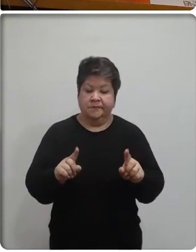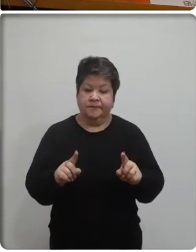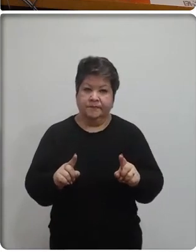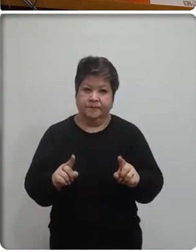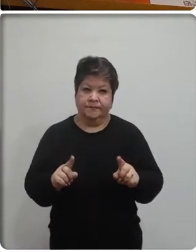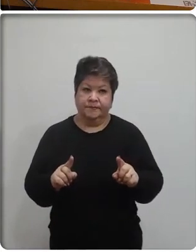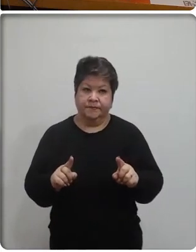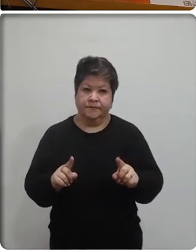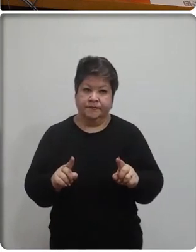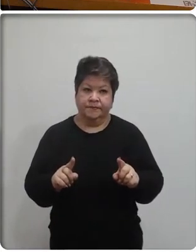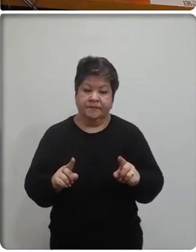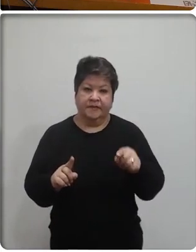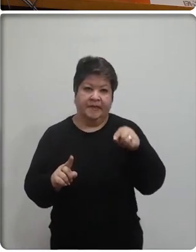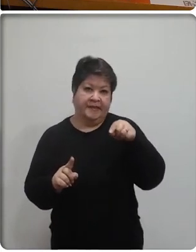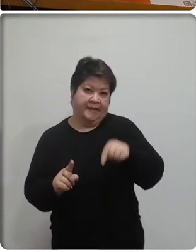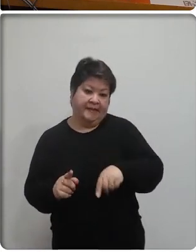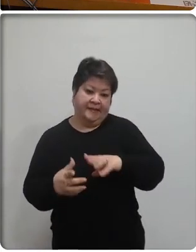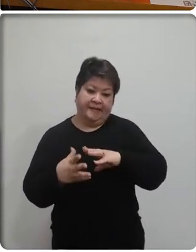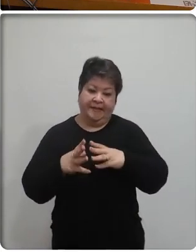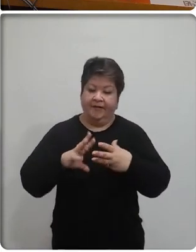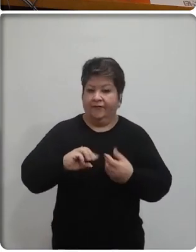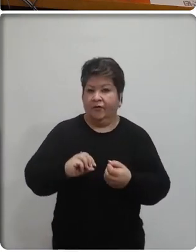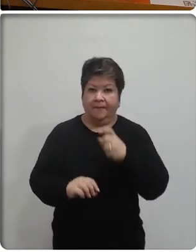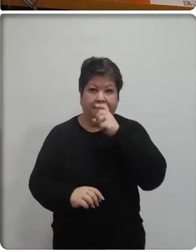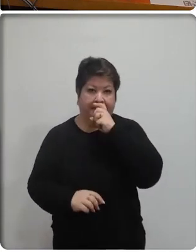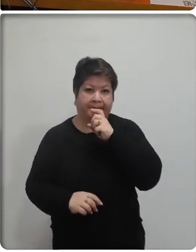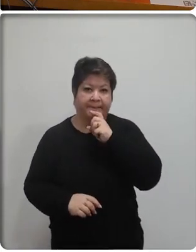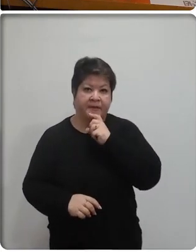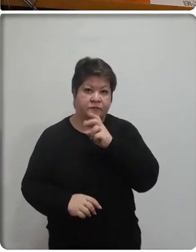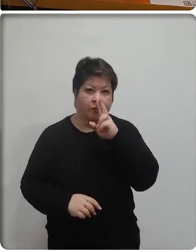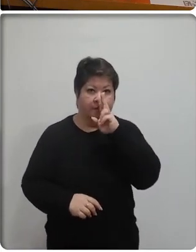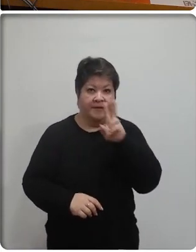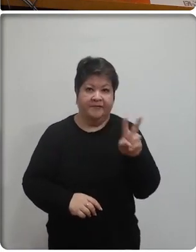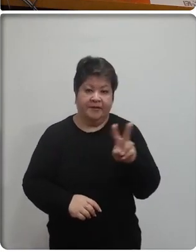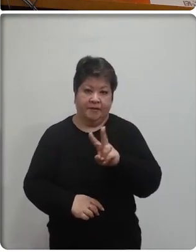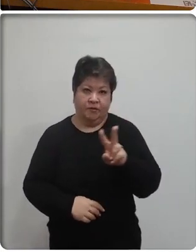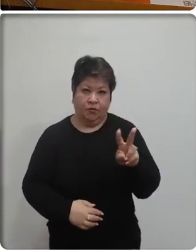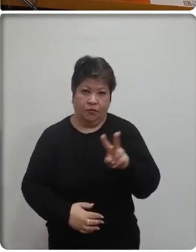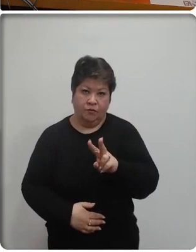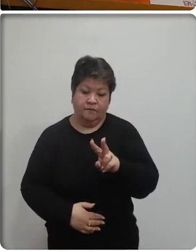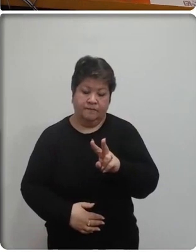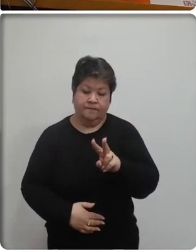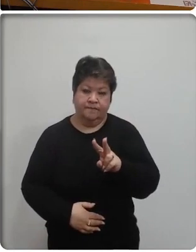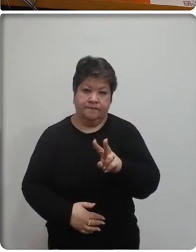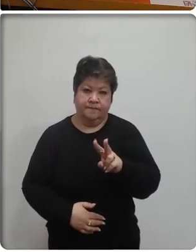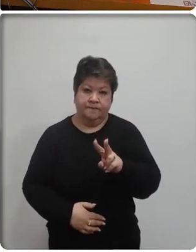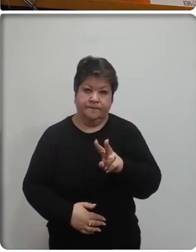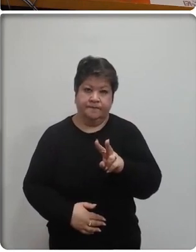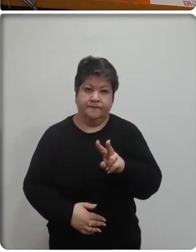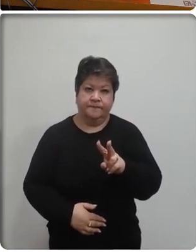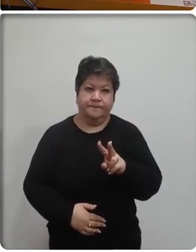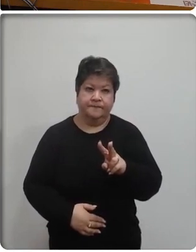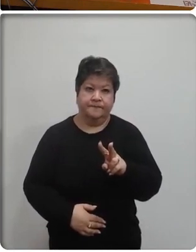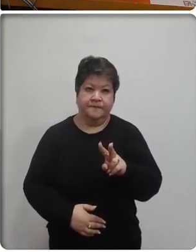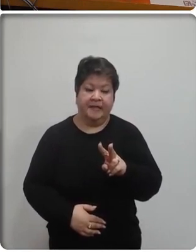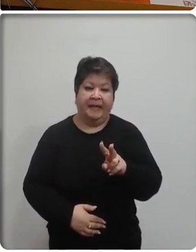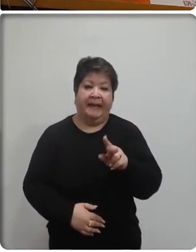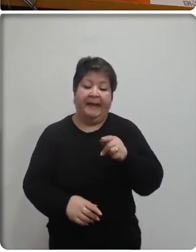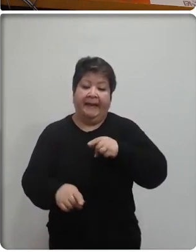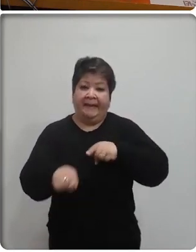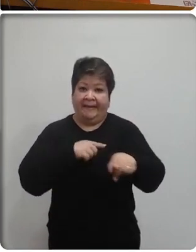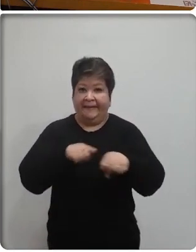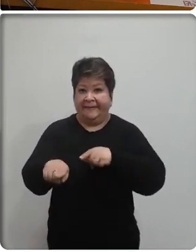De esta manera, en el mes de marzo del 2022 fuimos convocados desde la Gerencia de